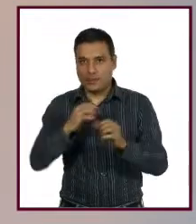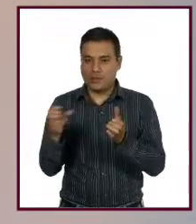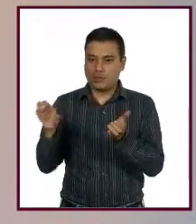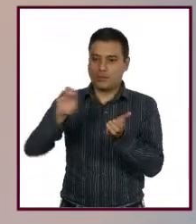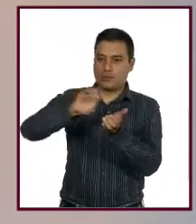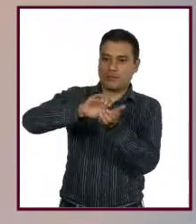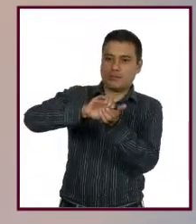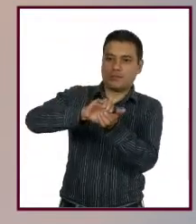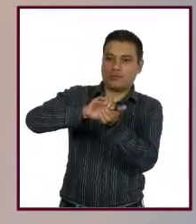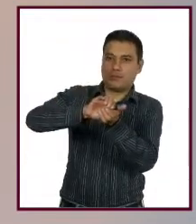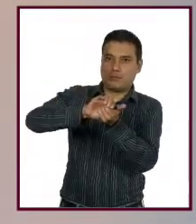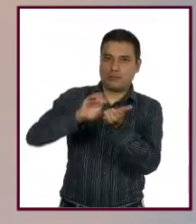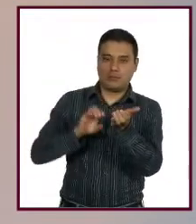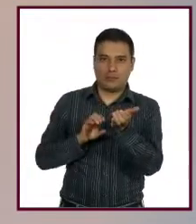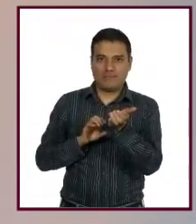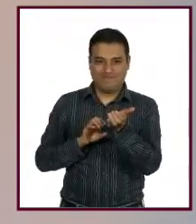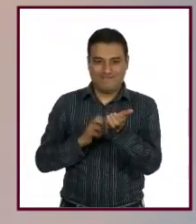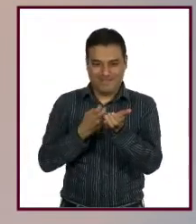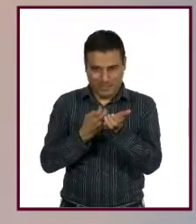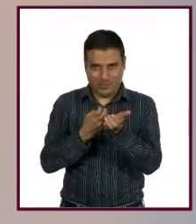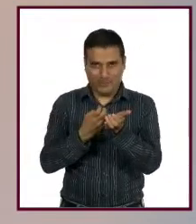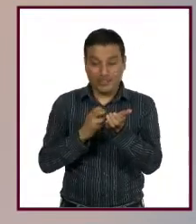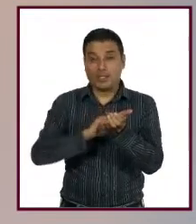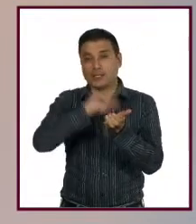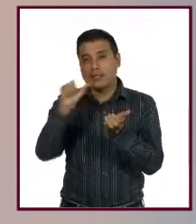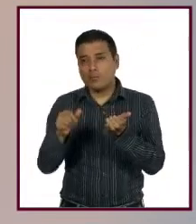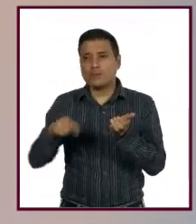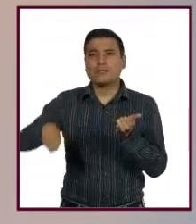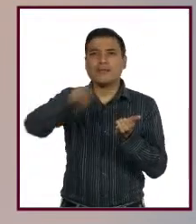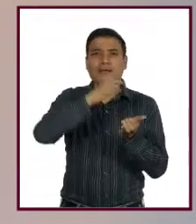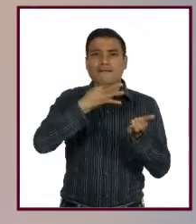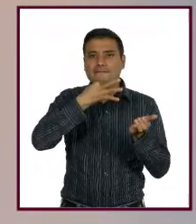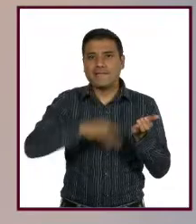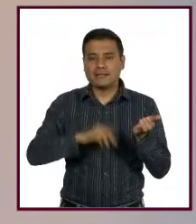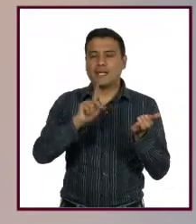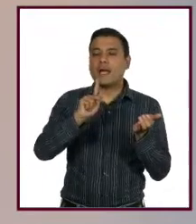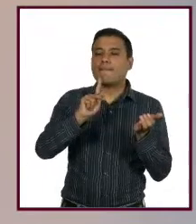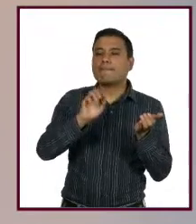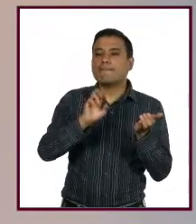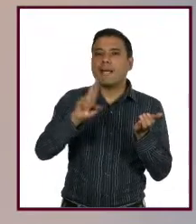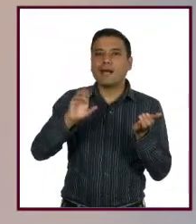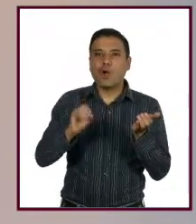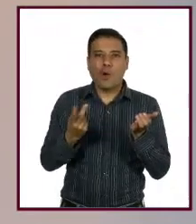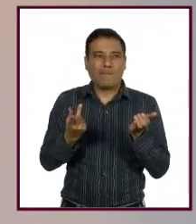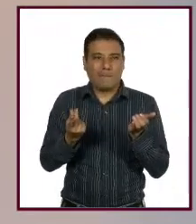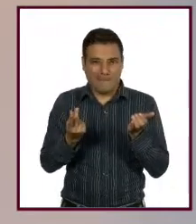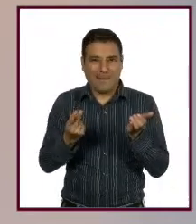que conocíamos como reuniones sociales como perreo, donde se genera el principal